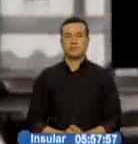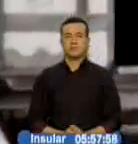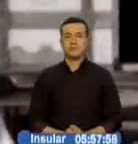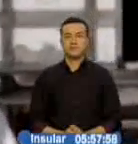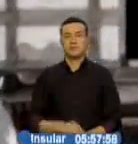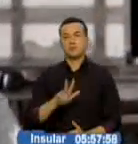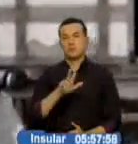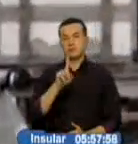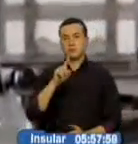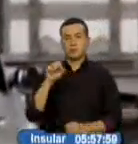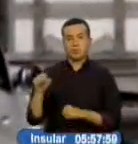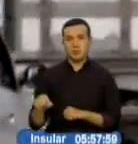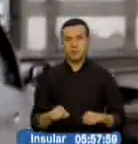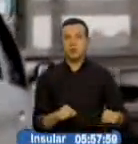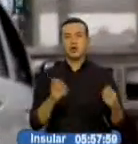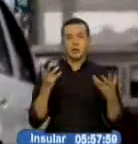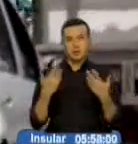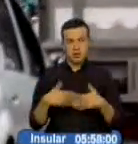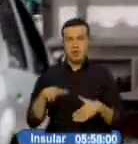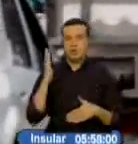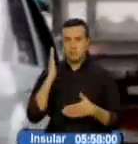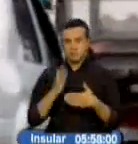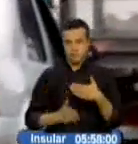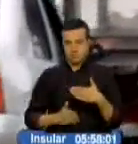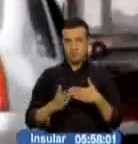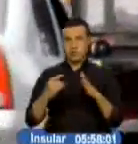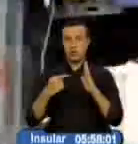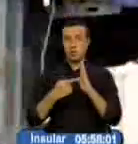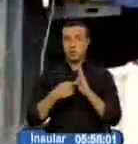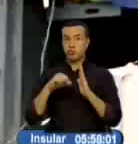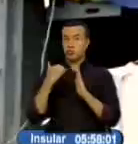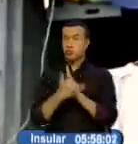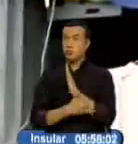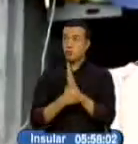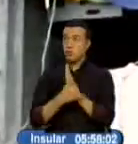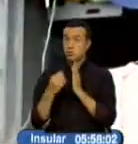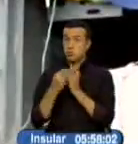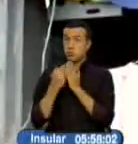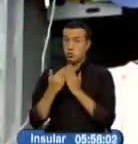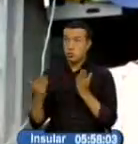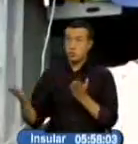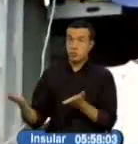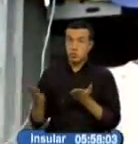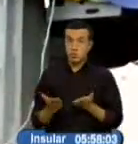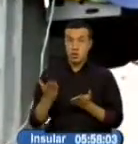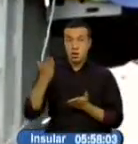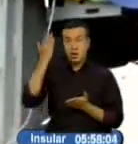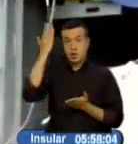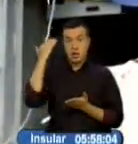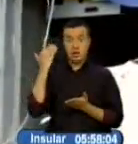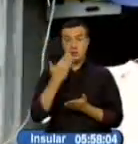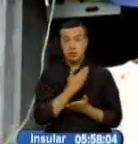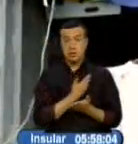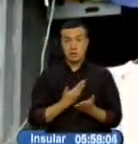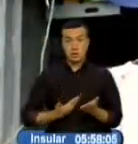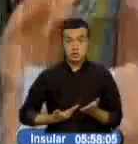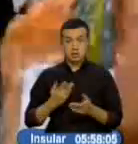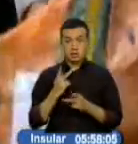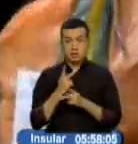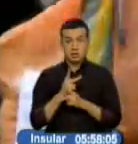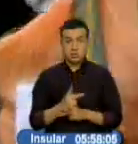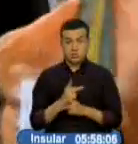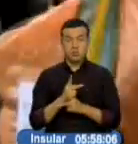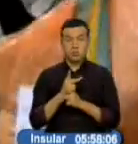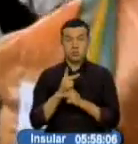Este 31 de mayo termina la aplicación de las salvaguardias, un mecanismo que el anterior régimen implementó para proteger la industria